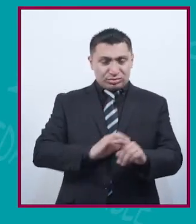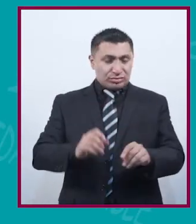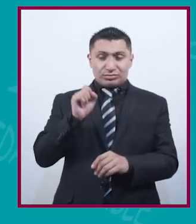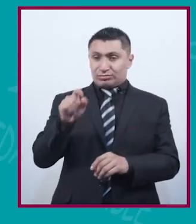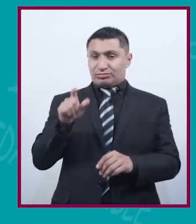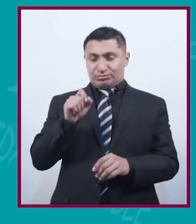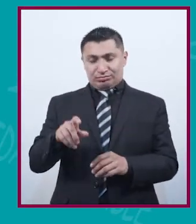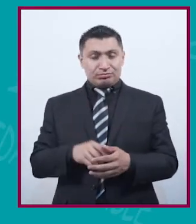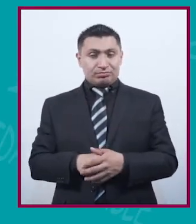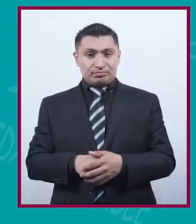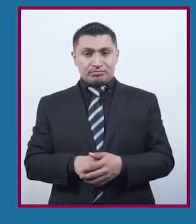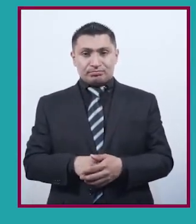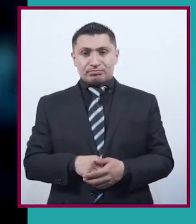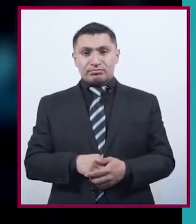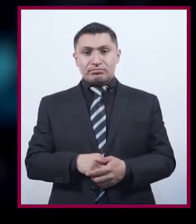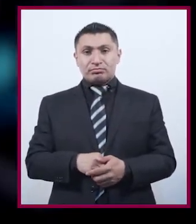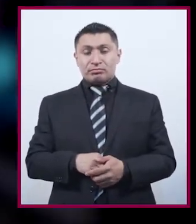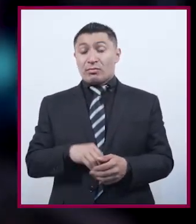mismo contexto.